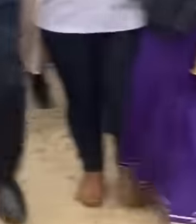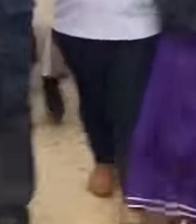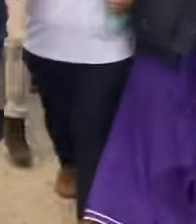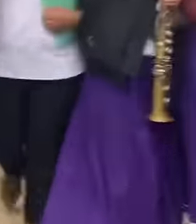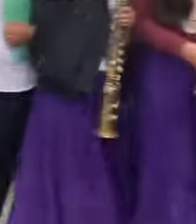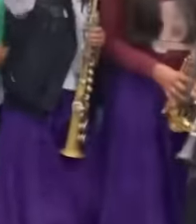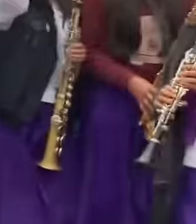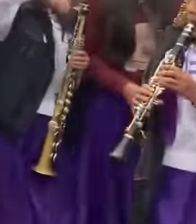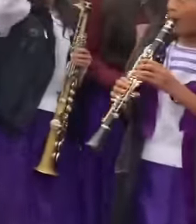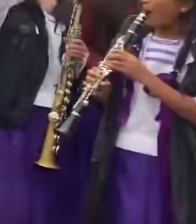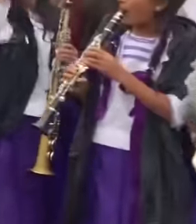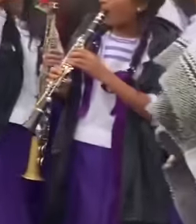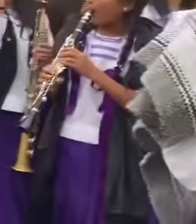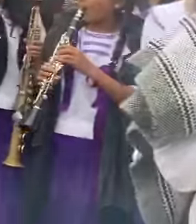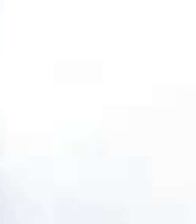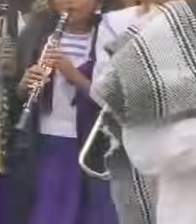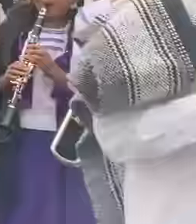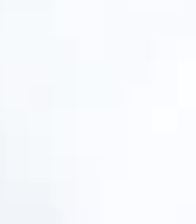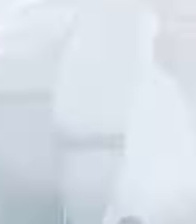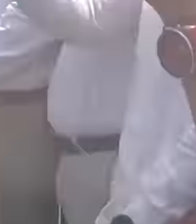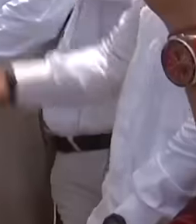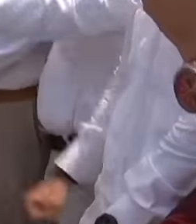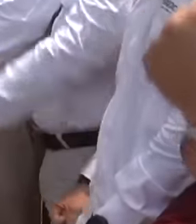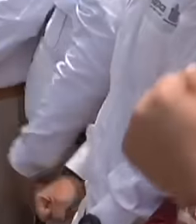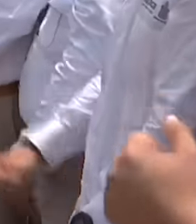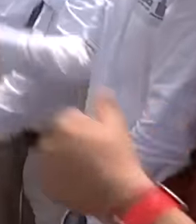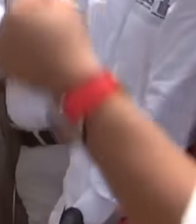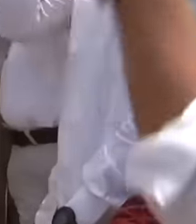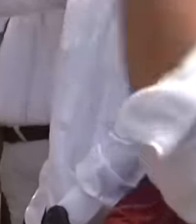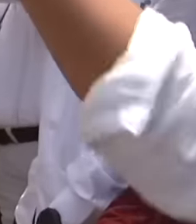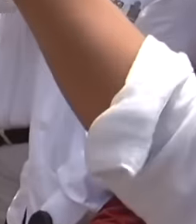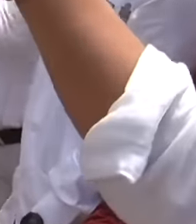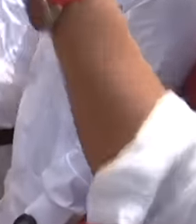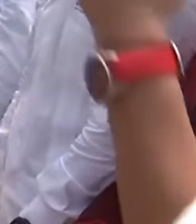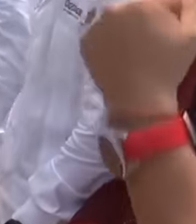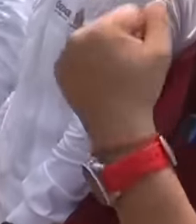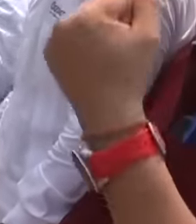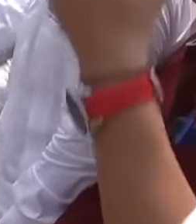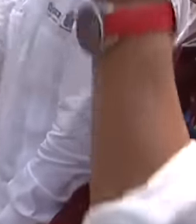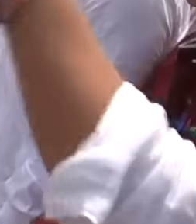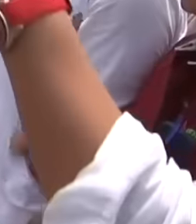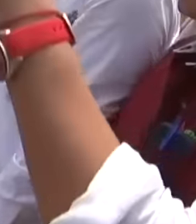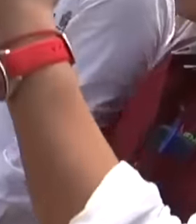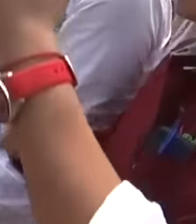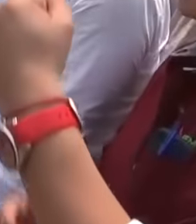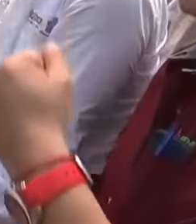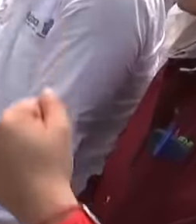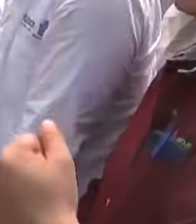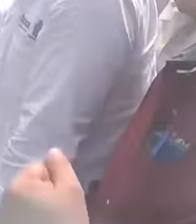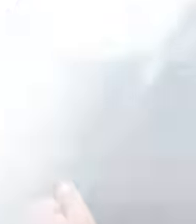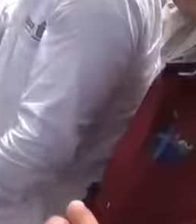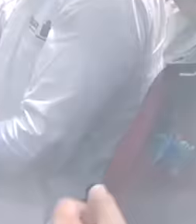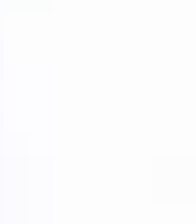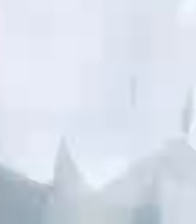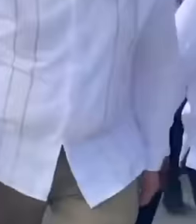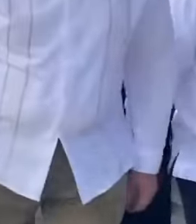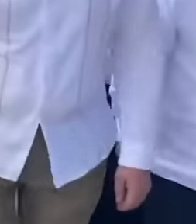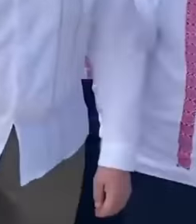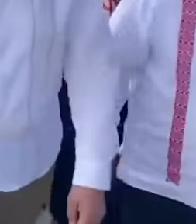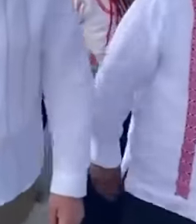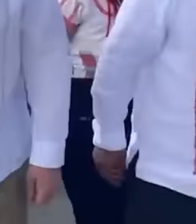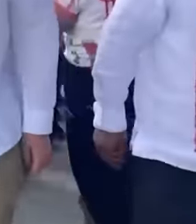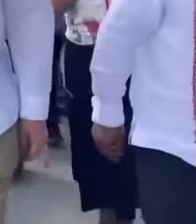tenor, agradece a todos los mexicanos que lo están apoyando para culminar y cerrar con broche de oro